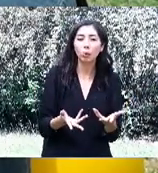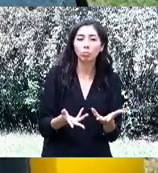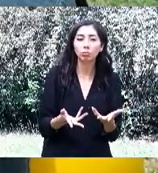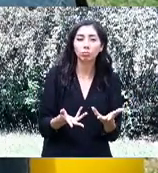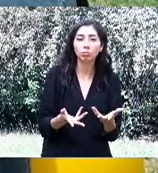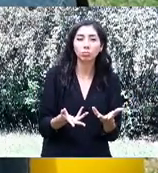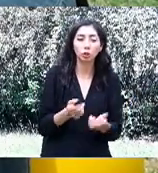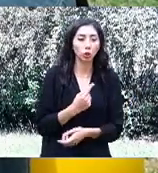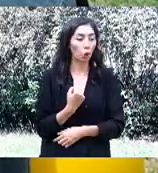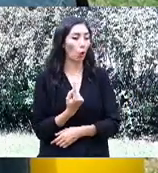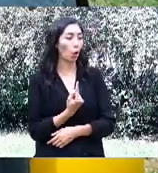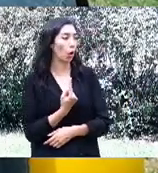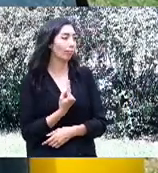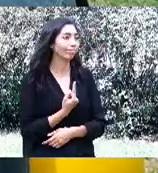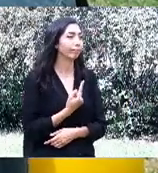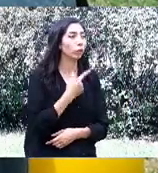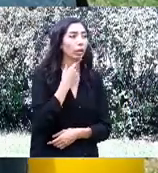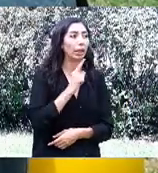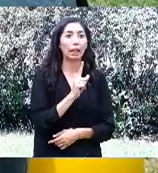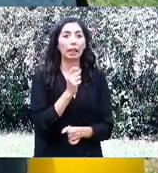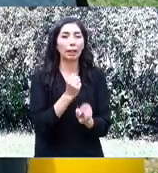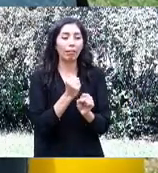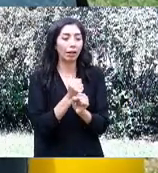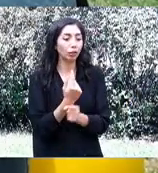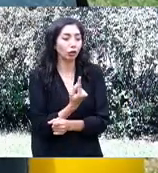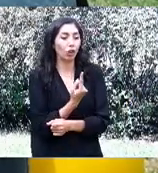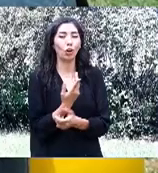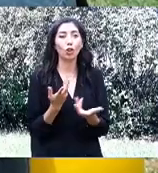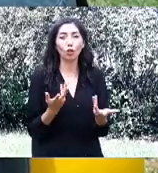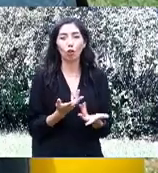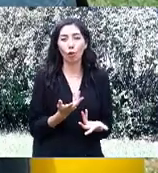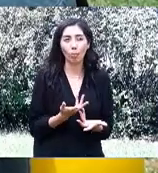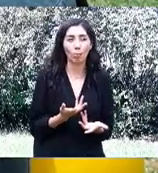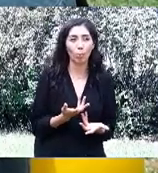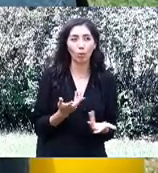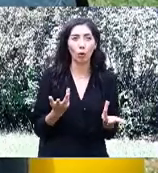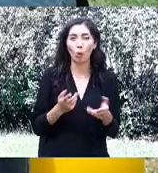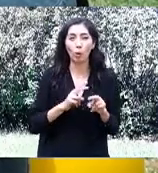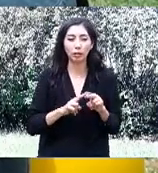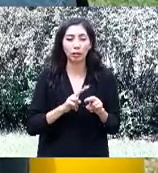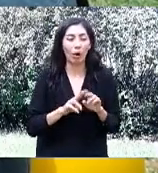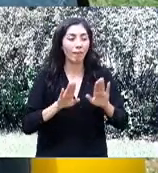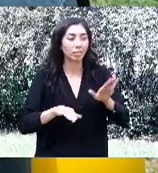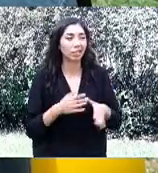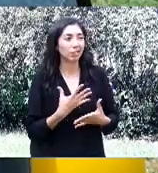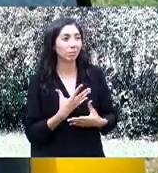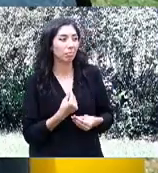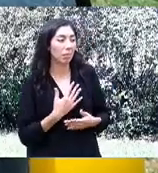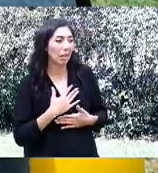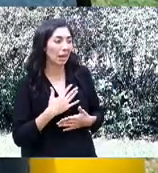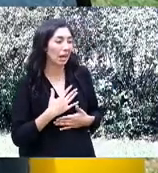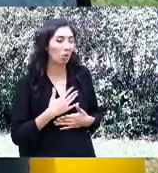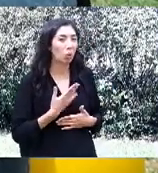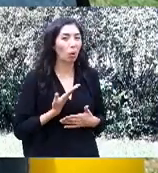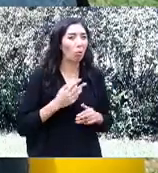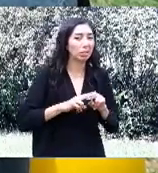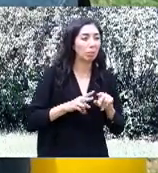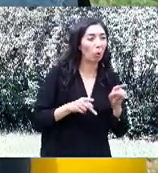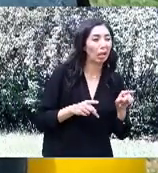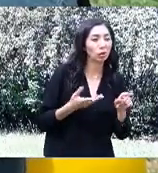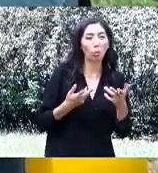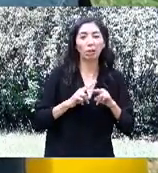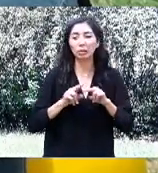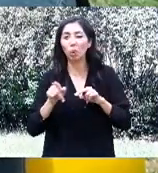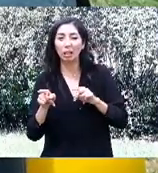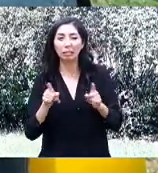trabajar solo cierto como para no poder estar eh con estas como temerosos de cómo hacer ciertas cosas